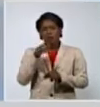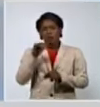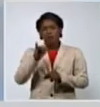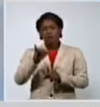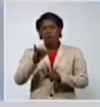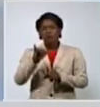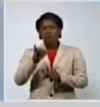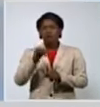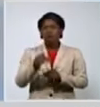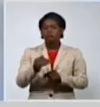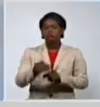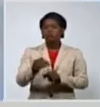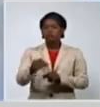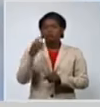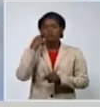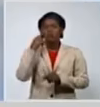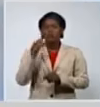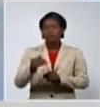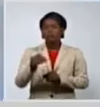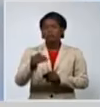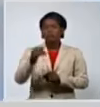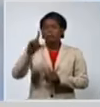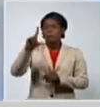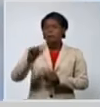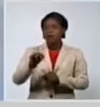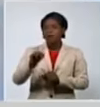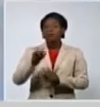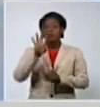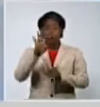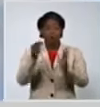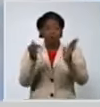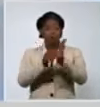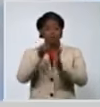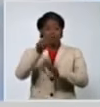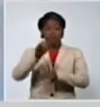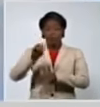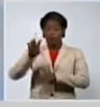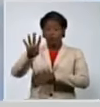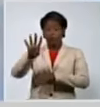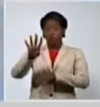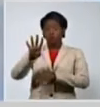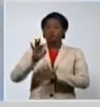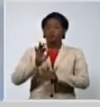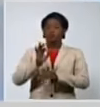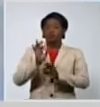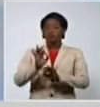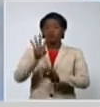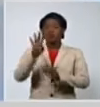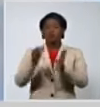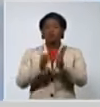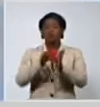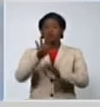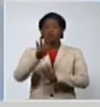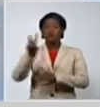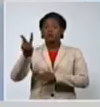activos. De los 4.104, 4.042, el